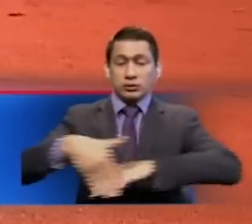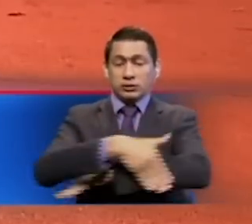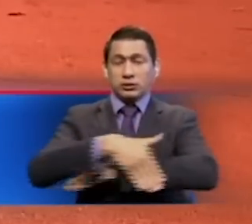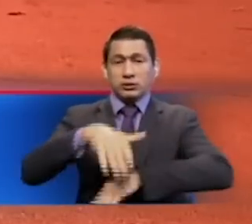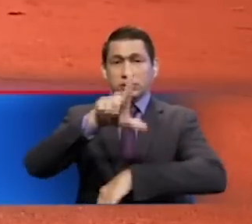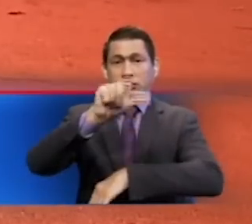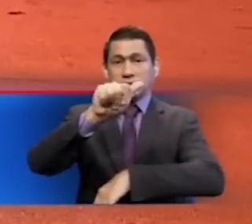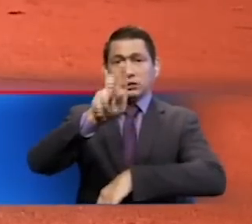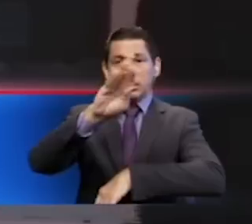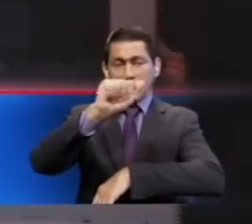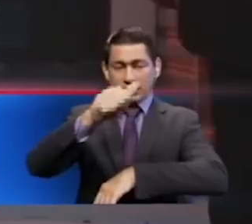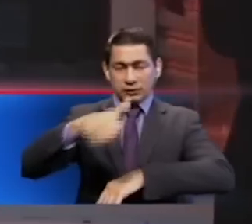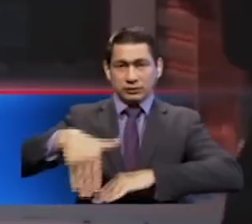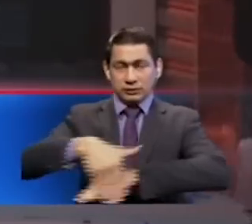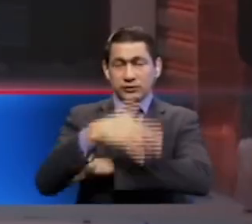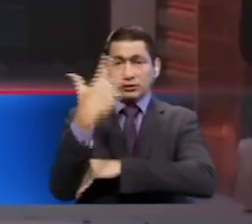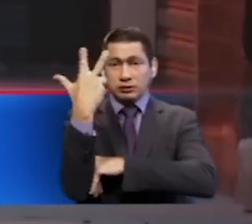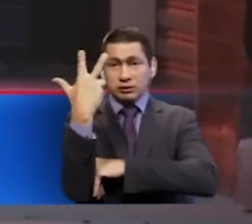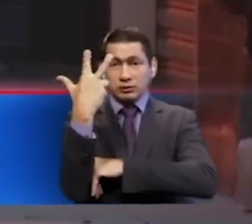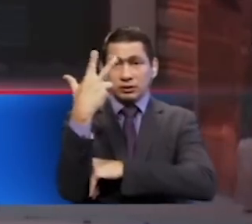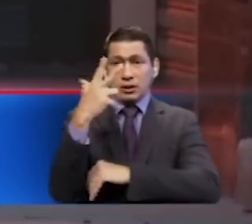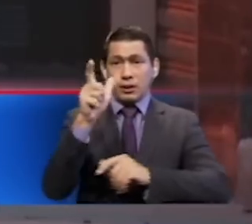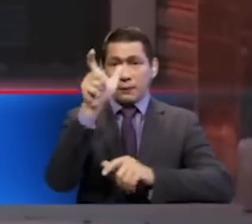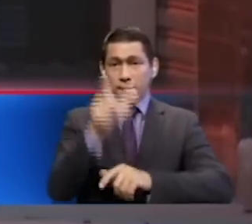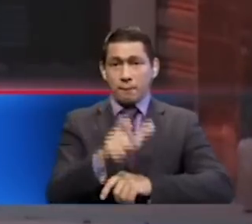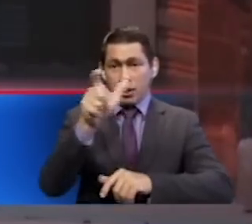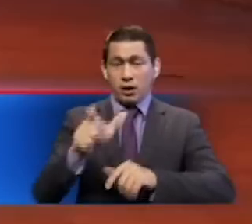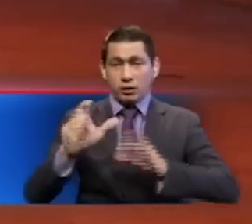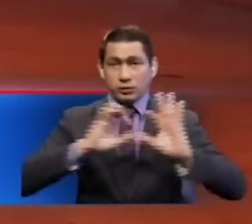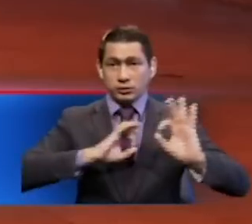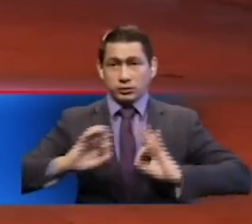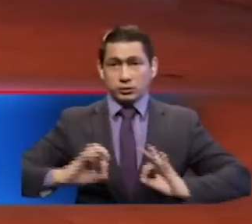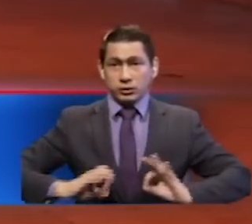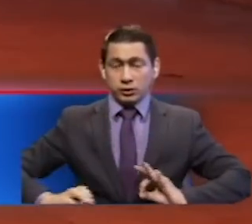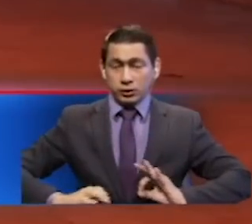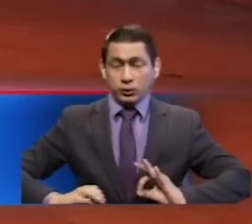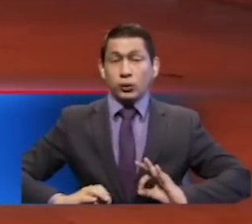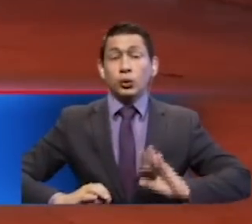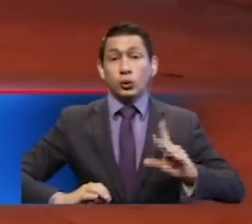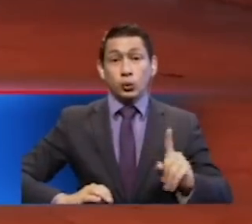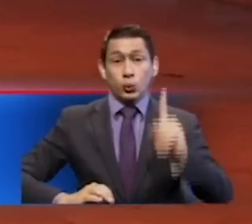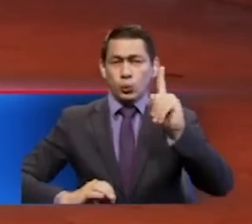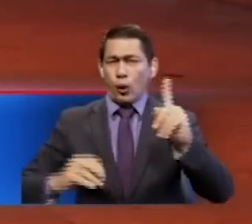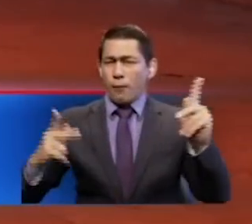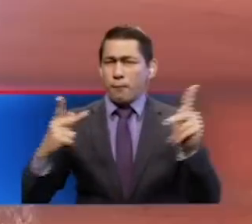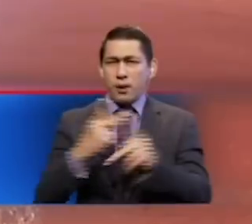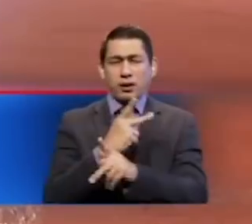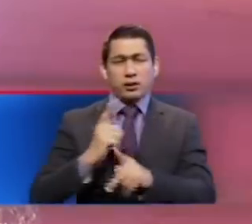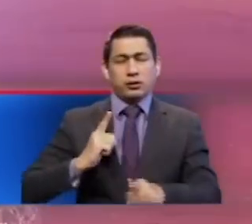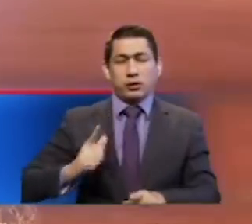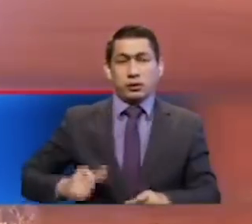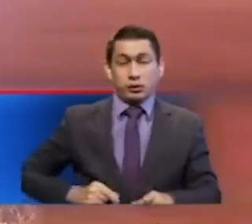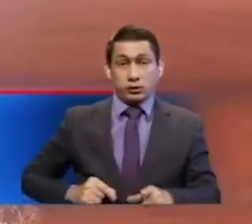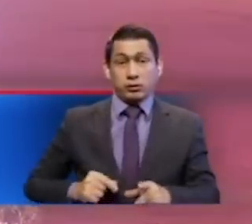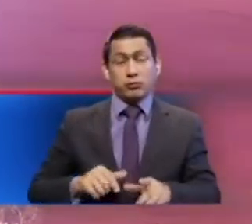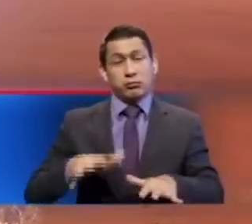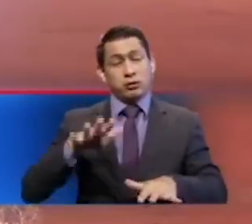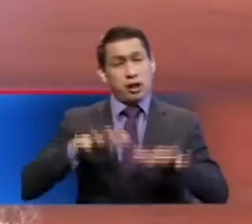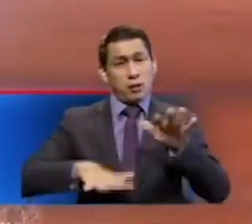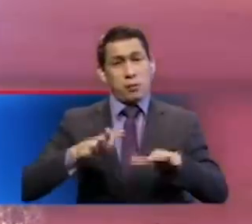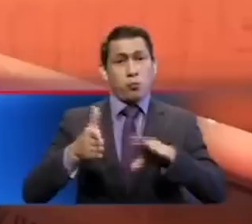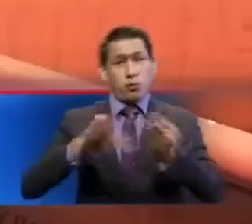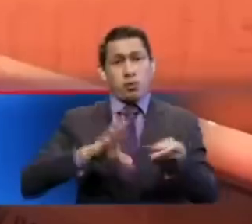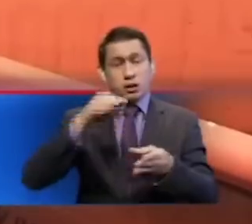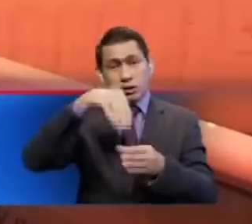y Alcedo. 3 hombres resultaron heridos en este sector, uno de ellos de gravedad, quien habría fallecido en un